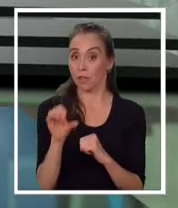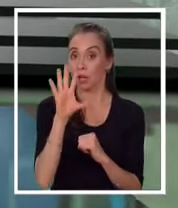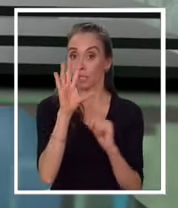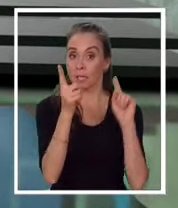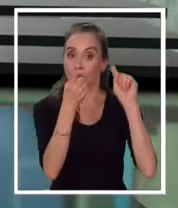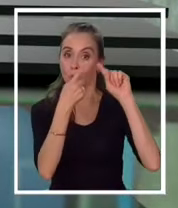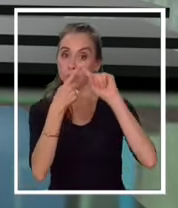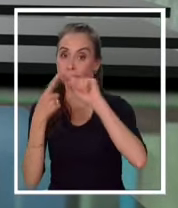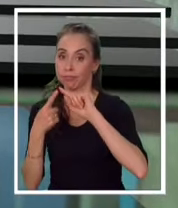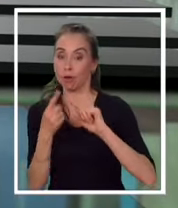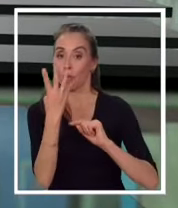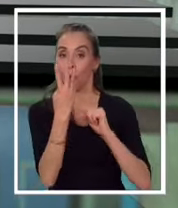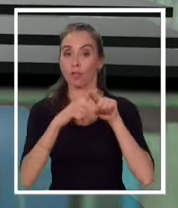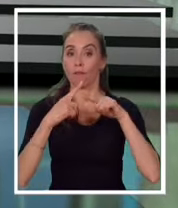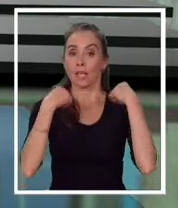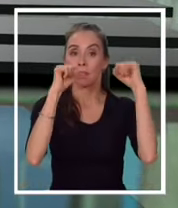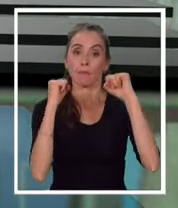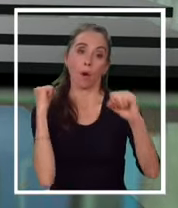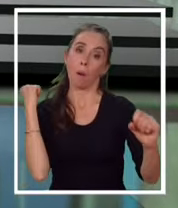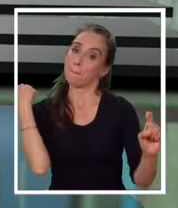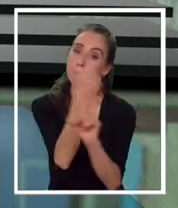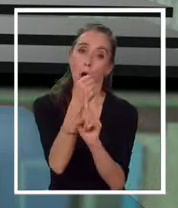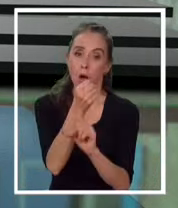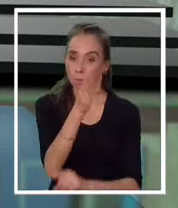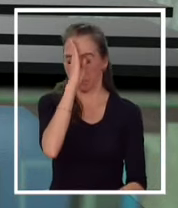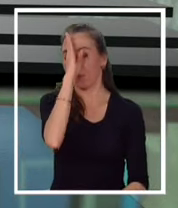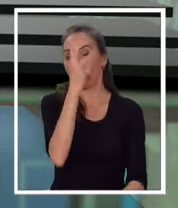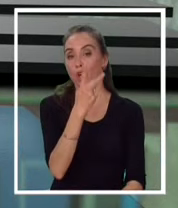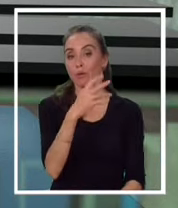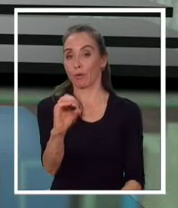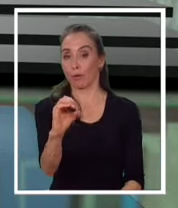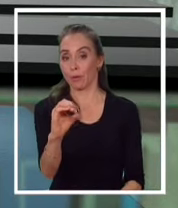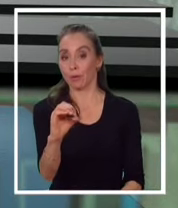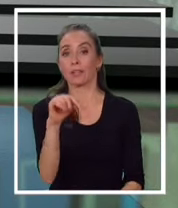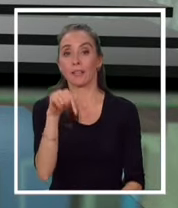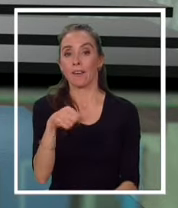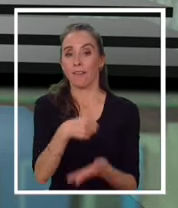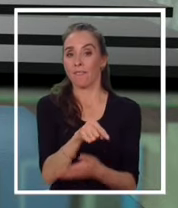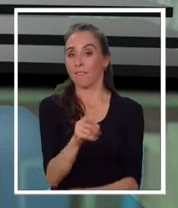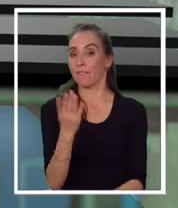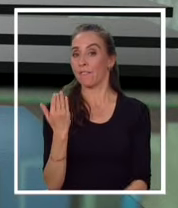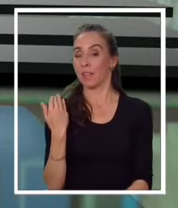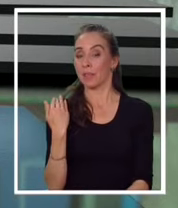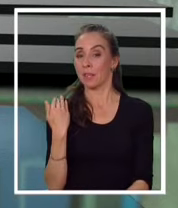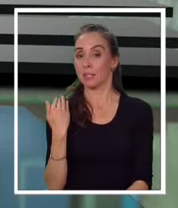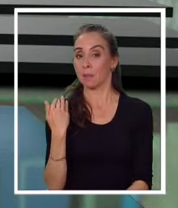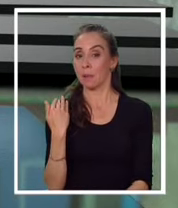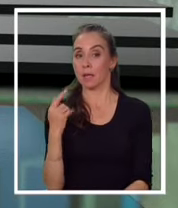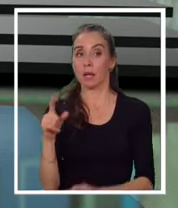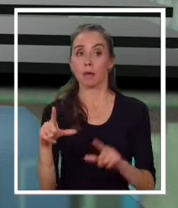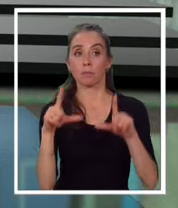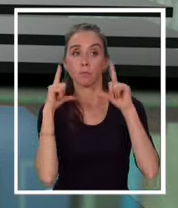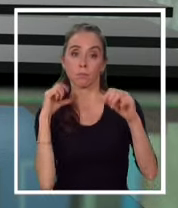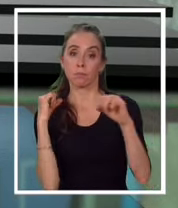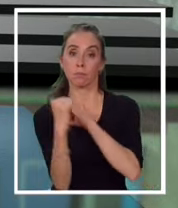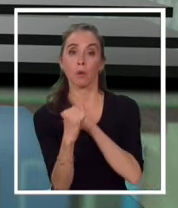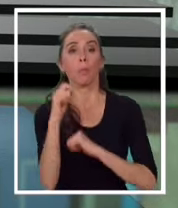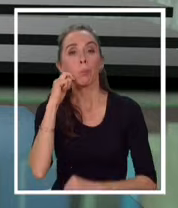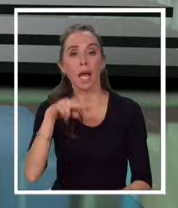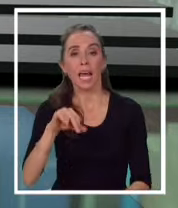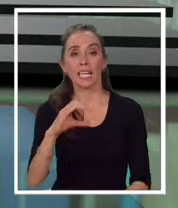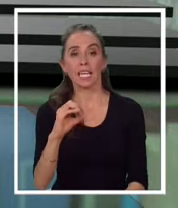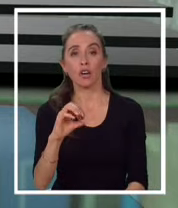5 combates, 4 triunfos por nocaut. Y lo de este fin de semana, lo que protagonizó el Nico